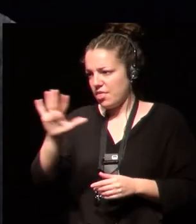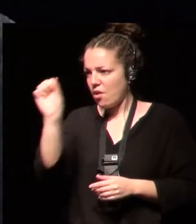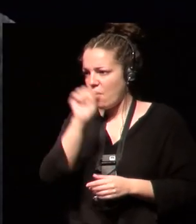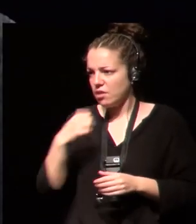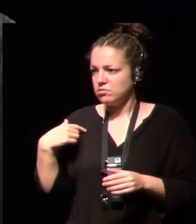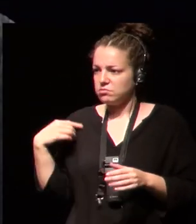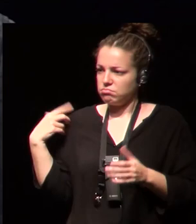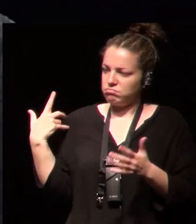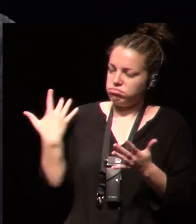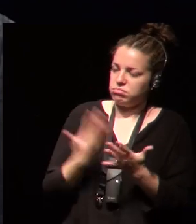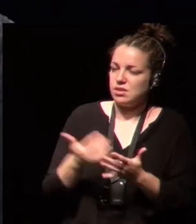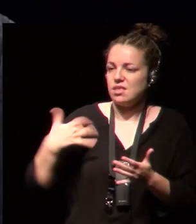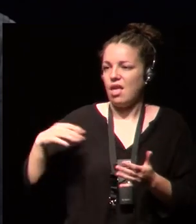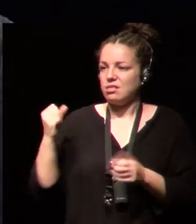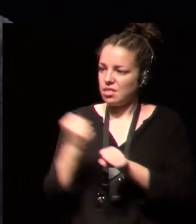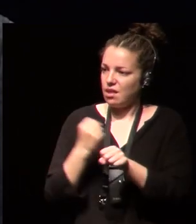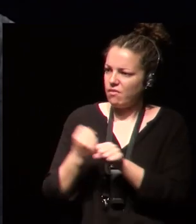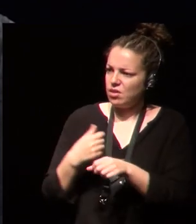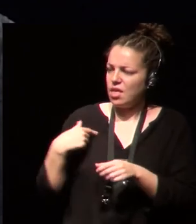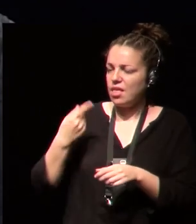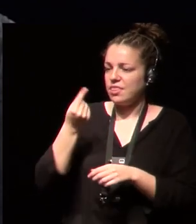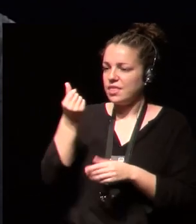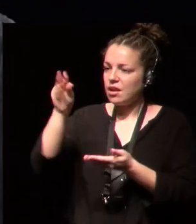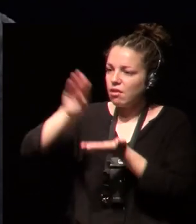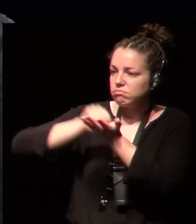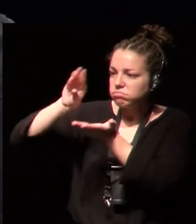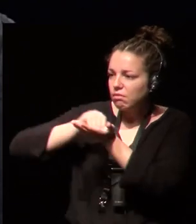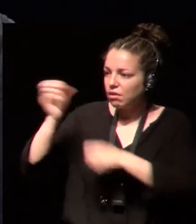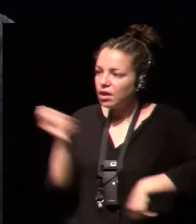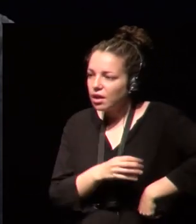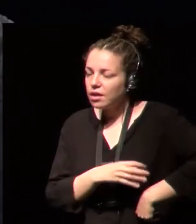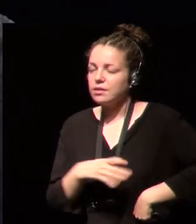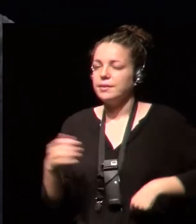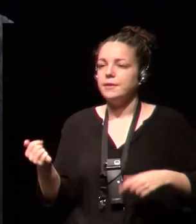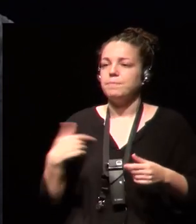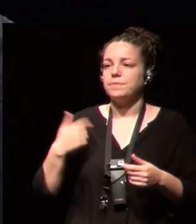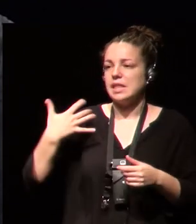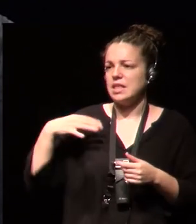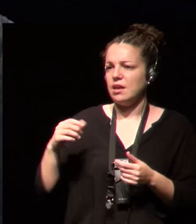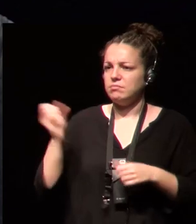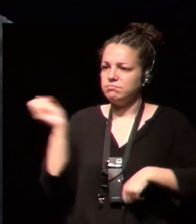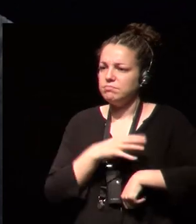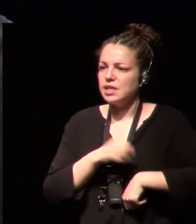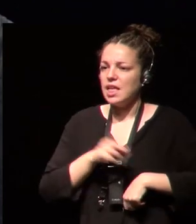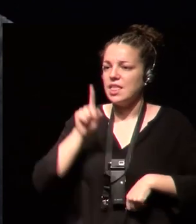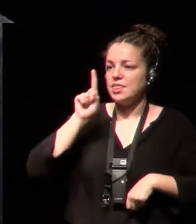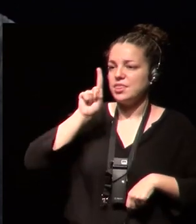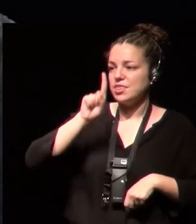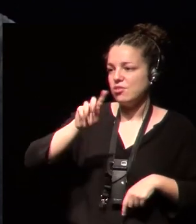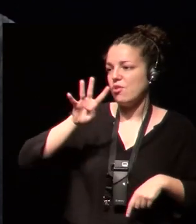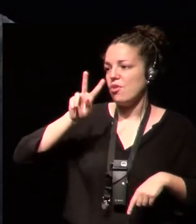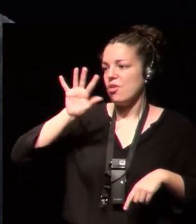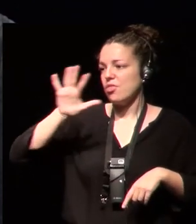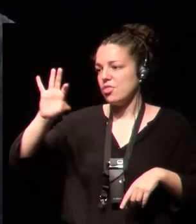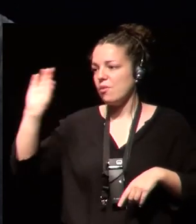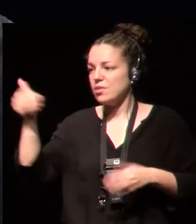para comunidades en desventaja. Hemos solicitado 150 millones de dólares, así que tenemos un índice de éxito de aproximadamente